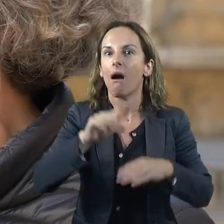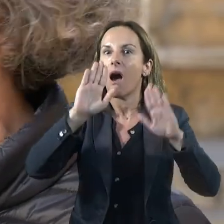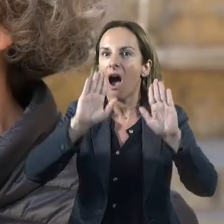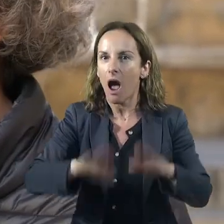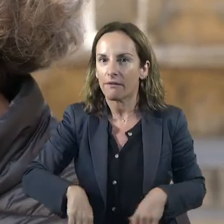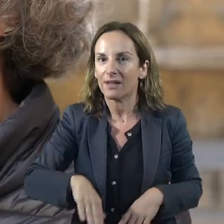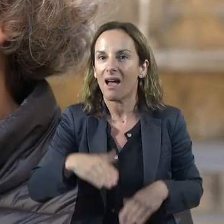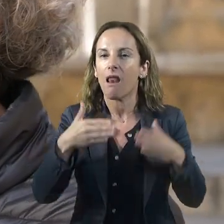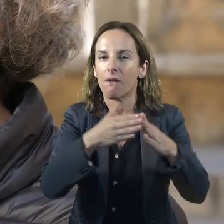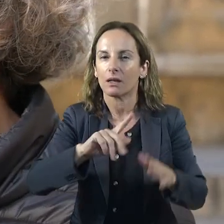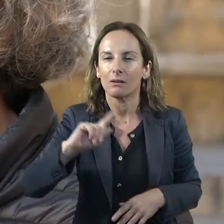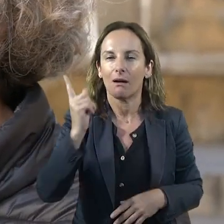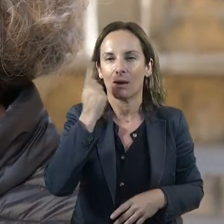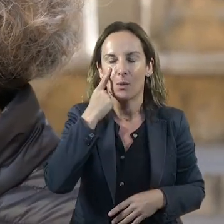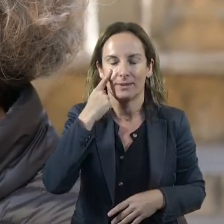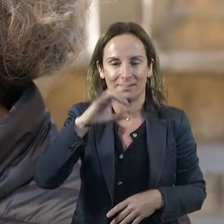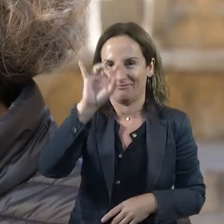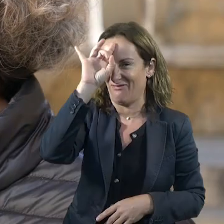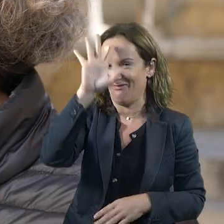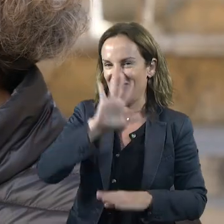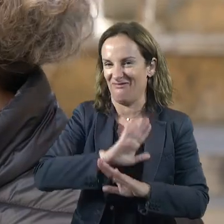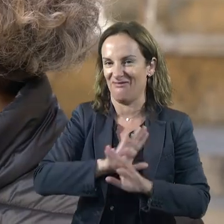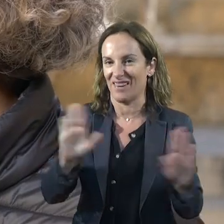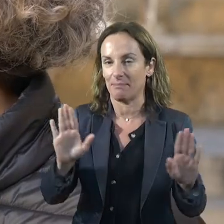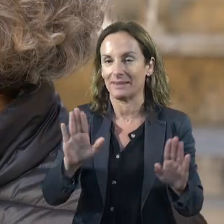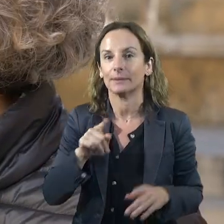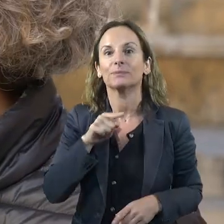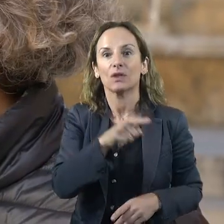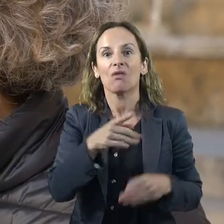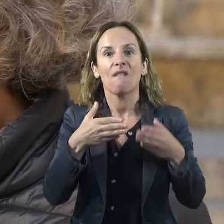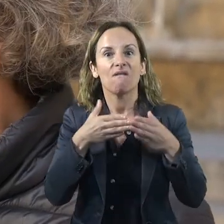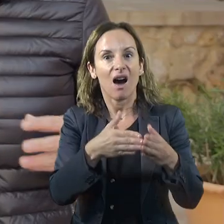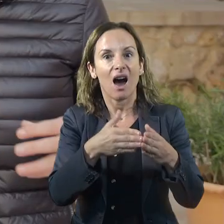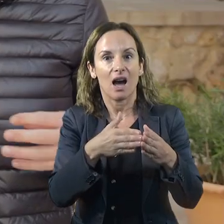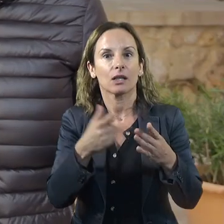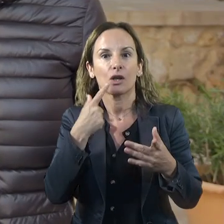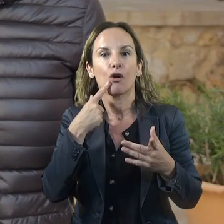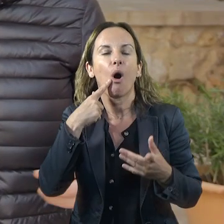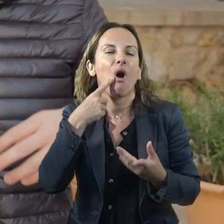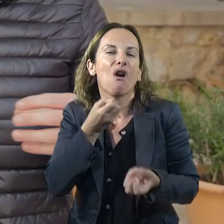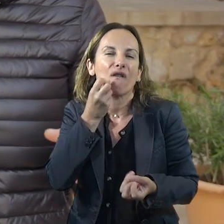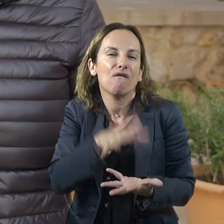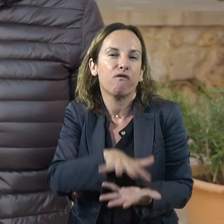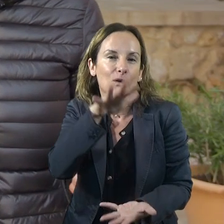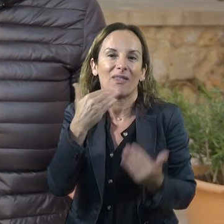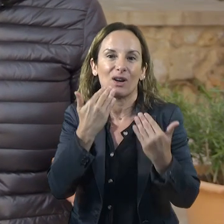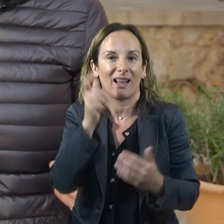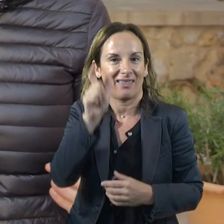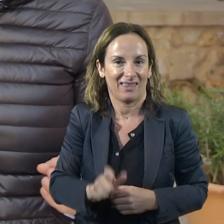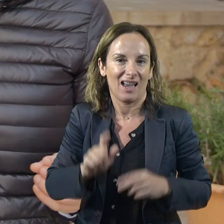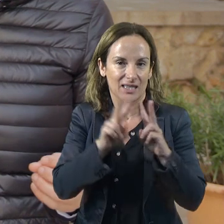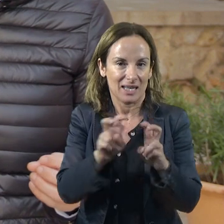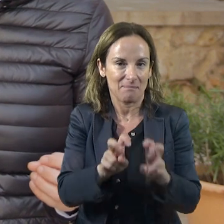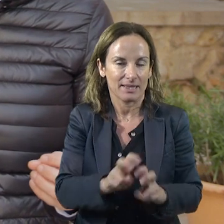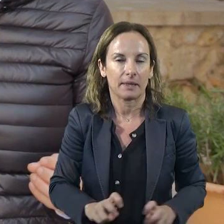se encuentra el barco, es alucinante. Y entonces, claro, pues es un barco del que hay muchísima información y hay un momento que coincide con la